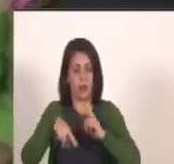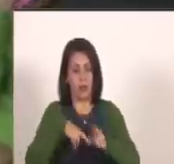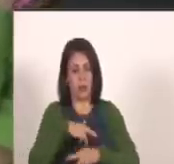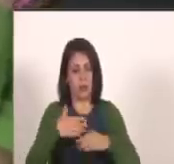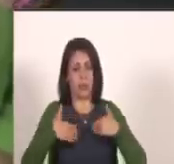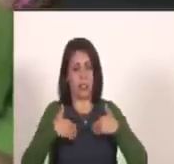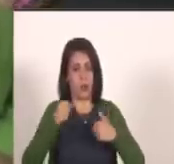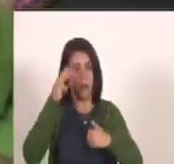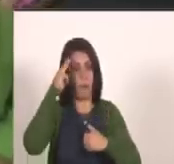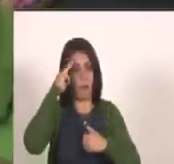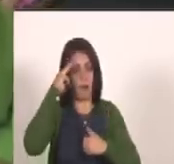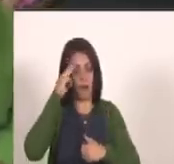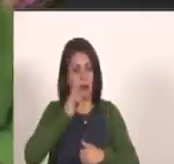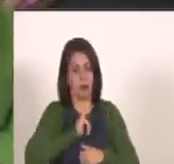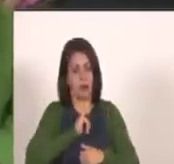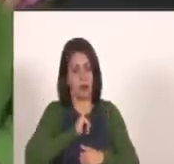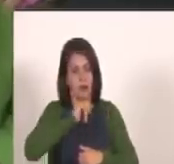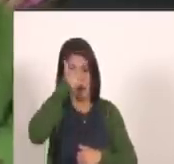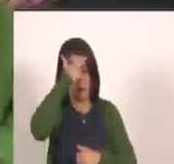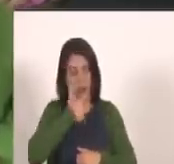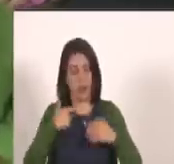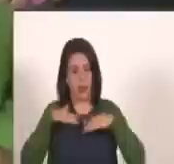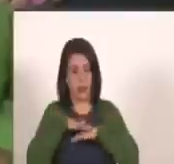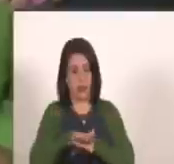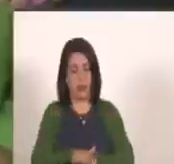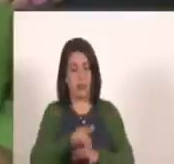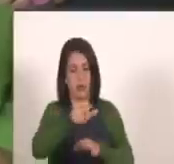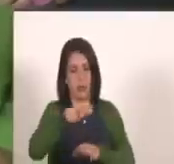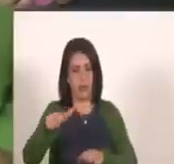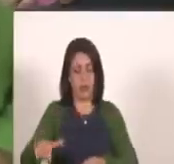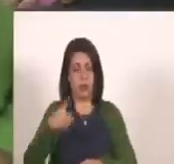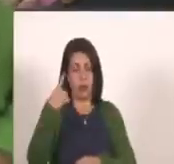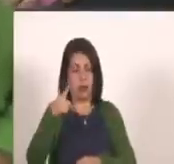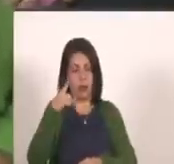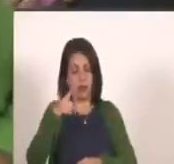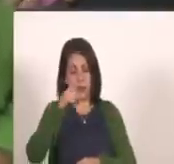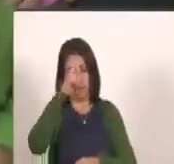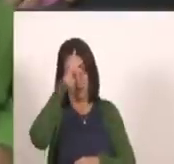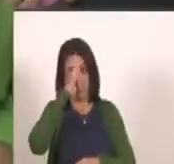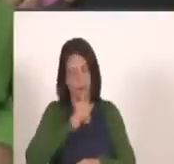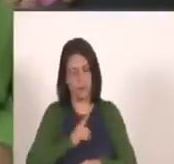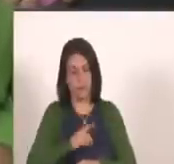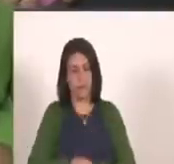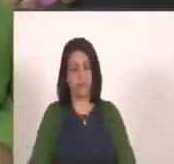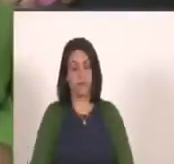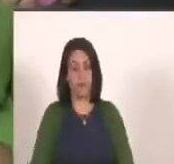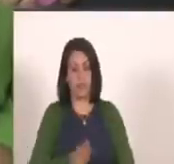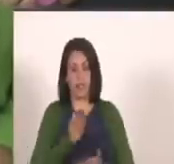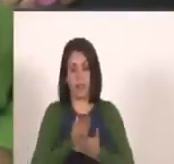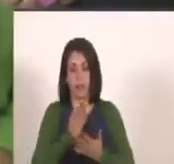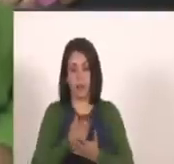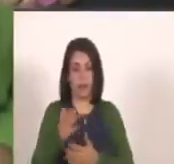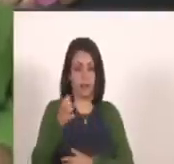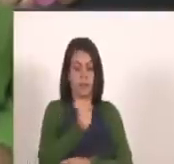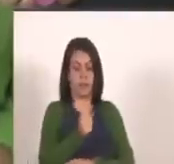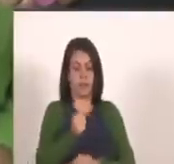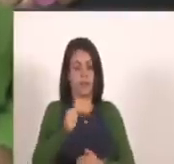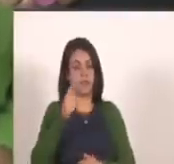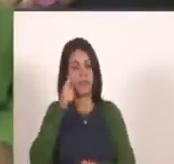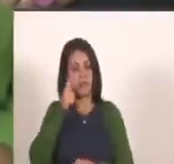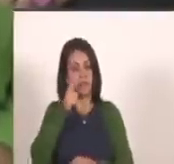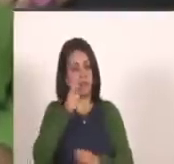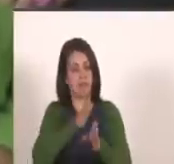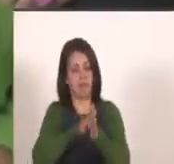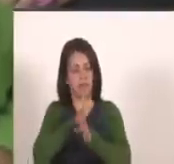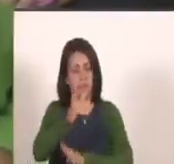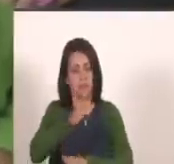la salud mental, la integridad física y los derechos humanos de las personas con discapacidad, siempre hemos logrado estar a la